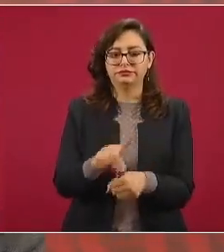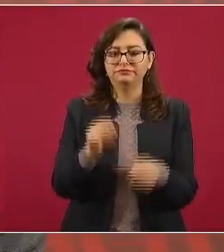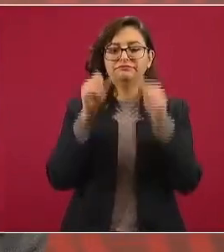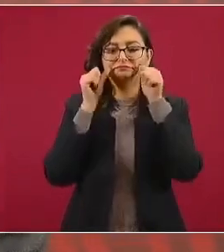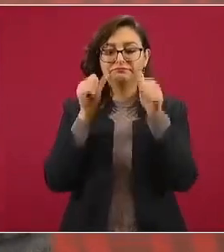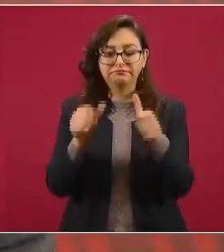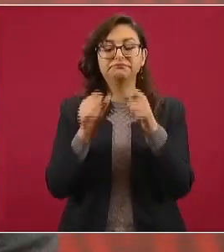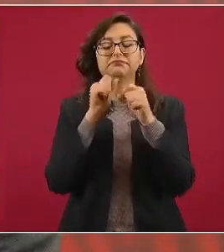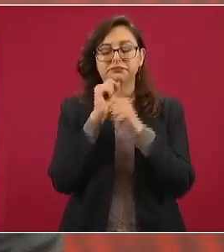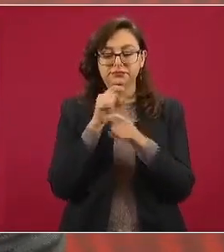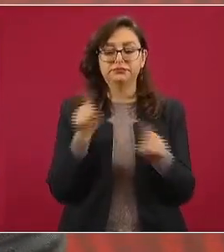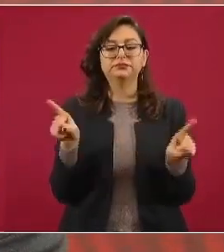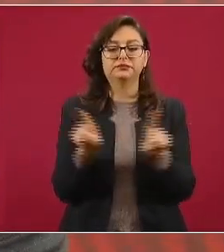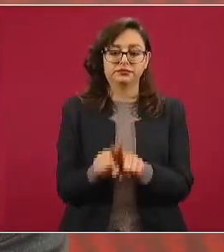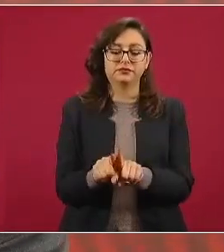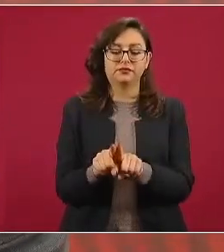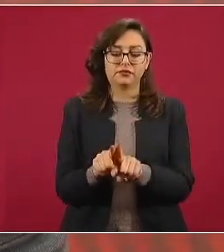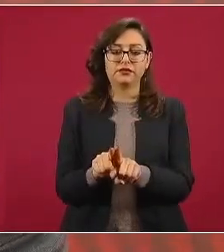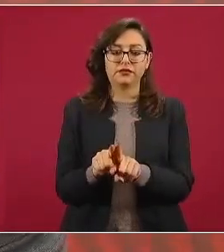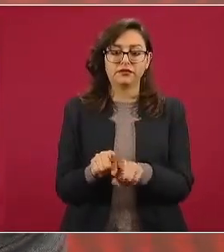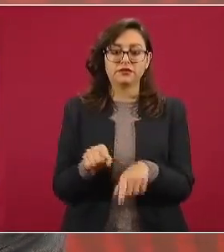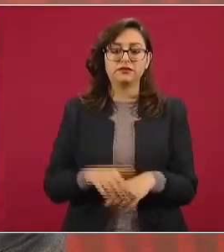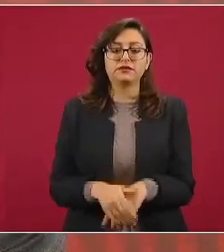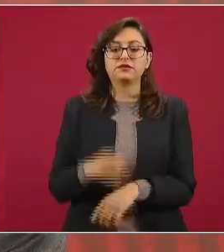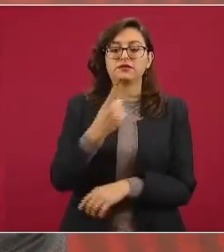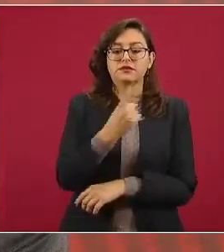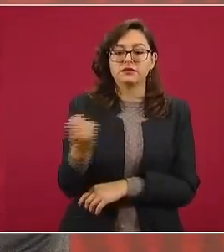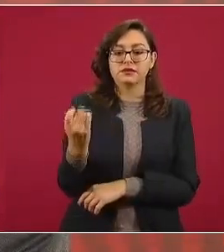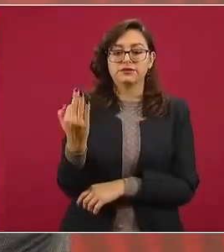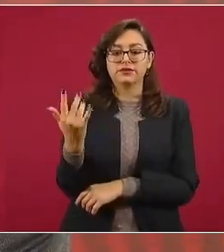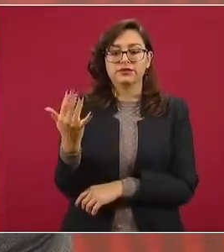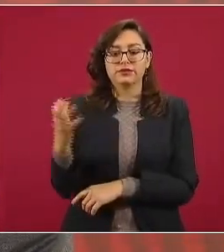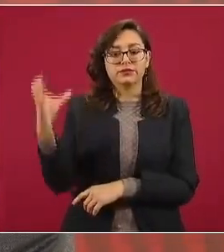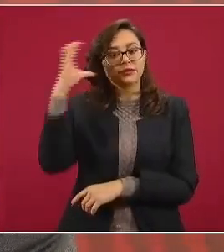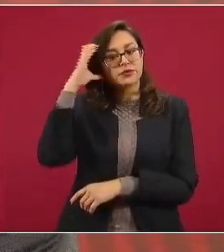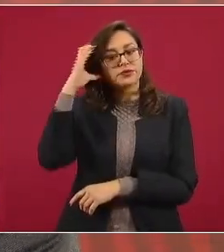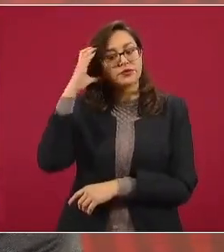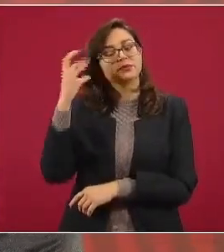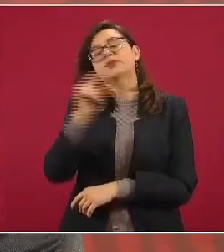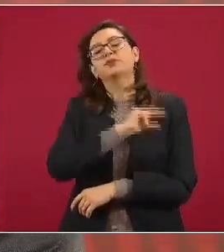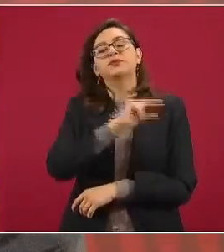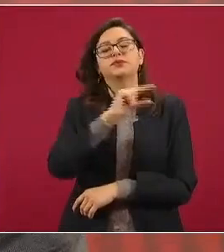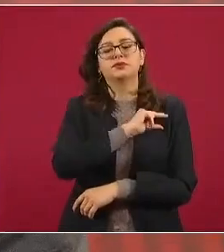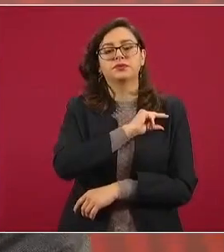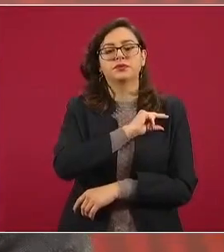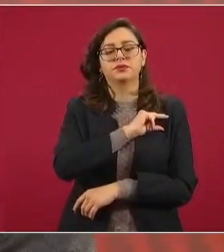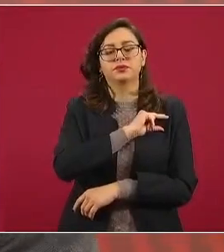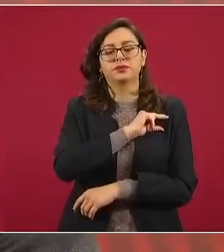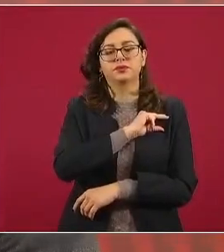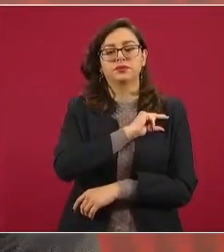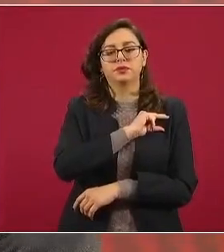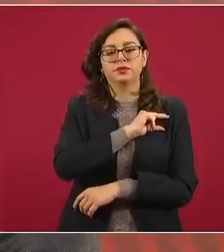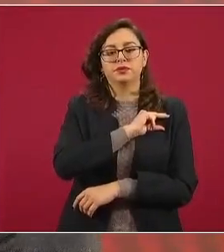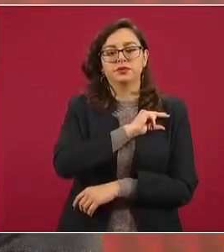Se van a disponer de 150 camas en hospitales privados